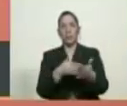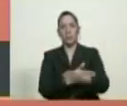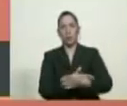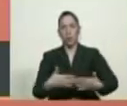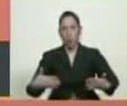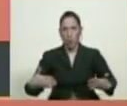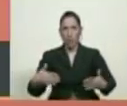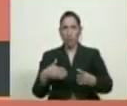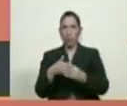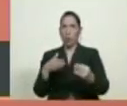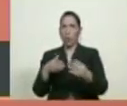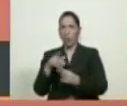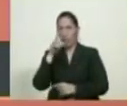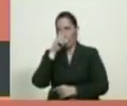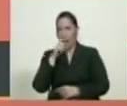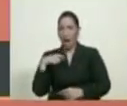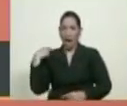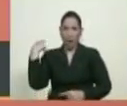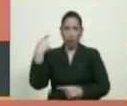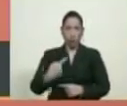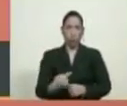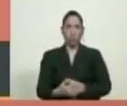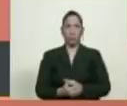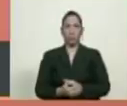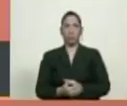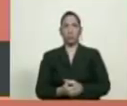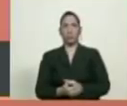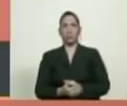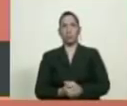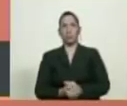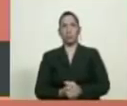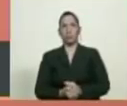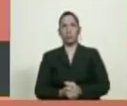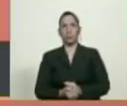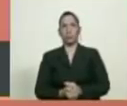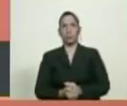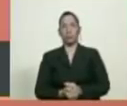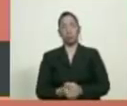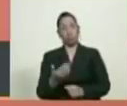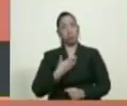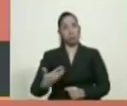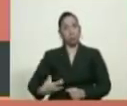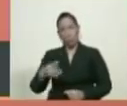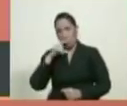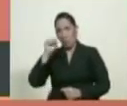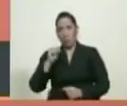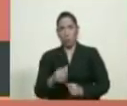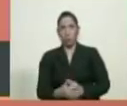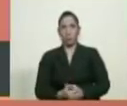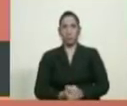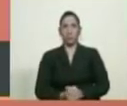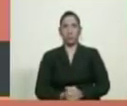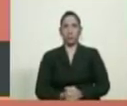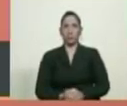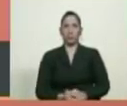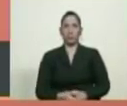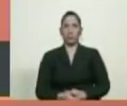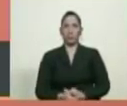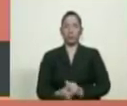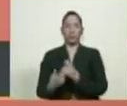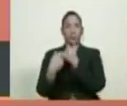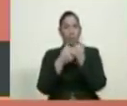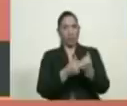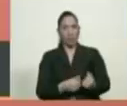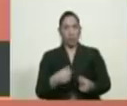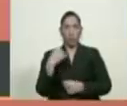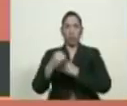año. El mecanismo es un mecanismo de subsidio directo, ya lo explicó el presidente Nicolás Maduro. La gasolina tendrá, en efecto, precios internacionales. Si